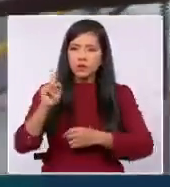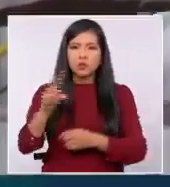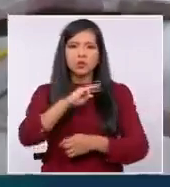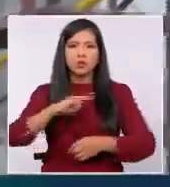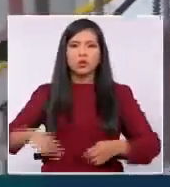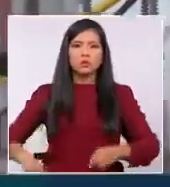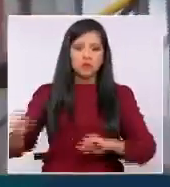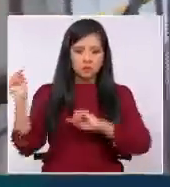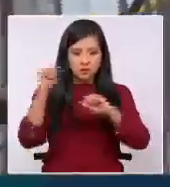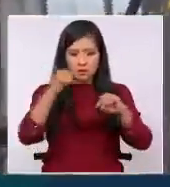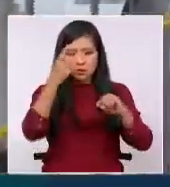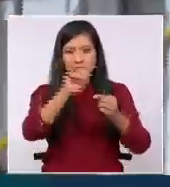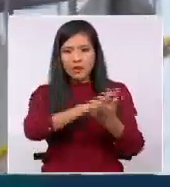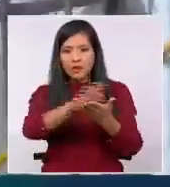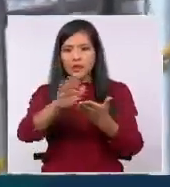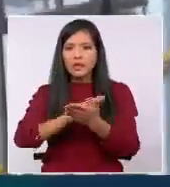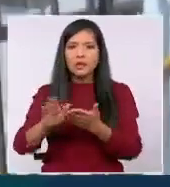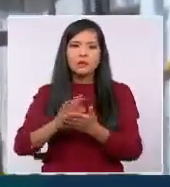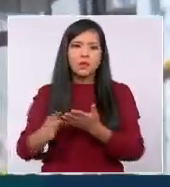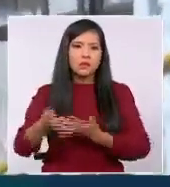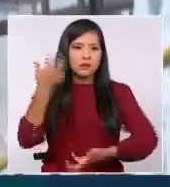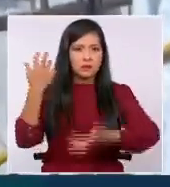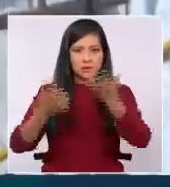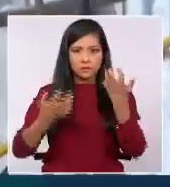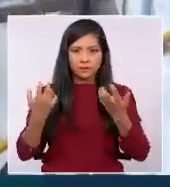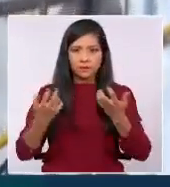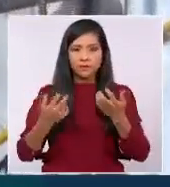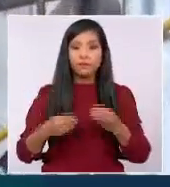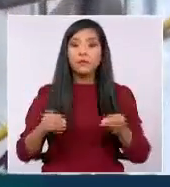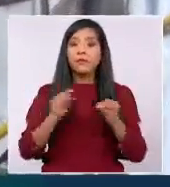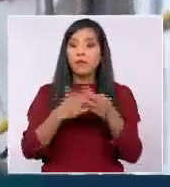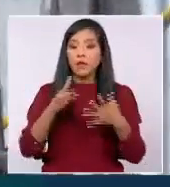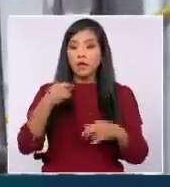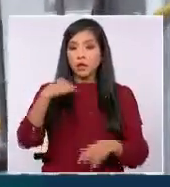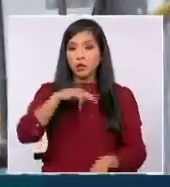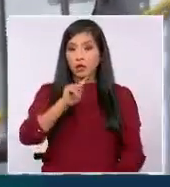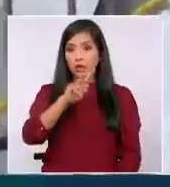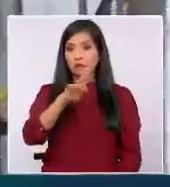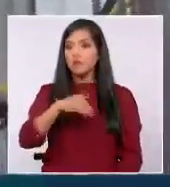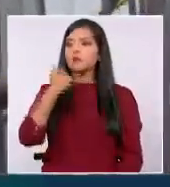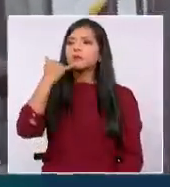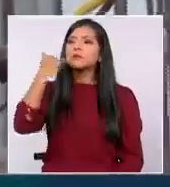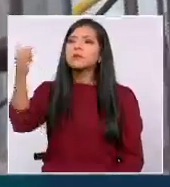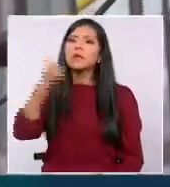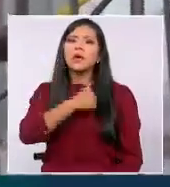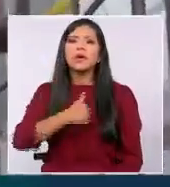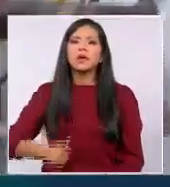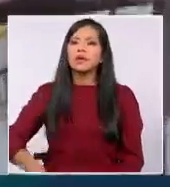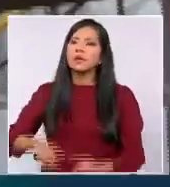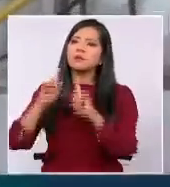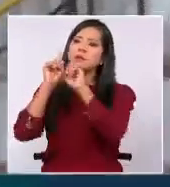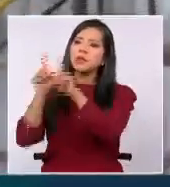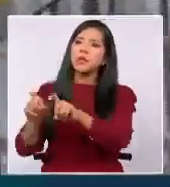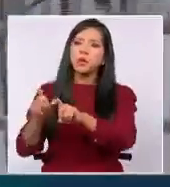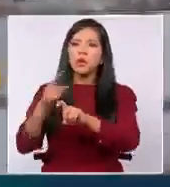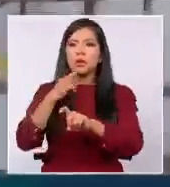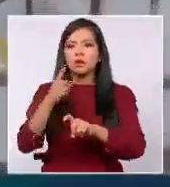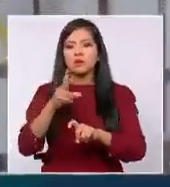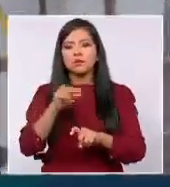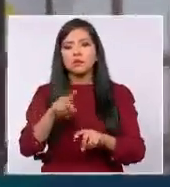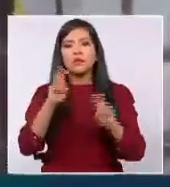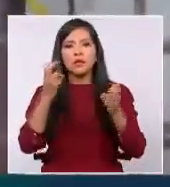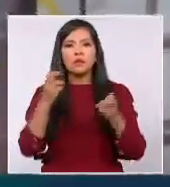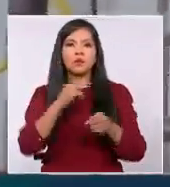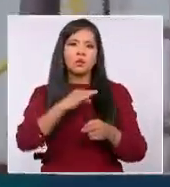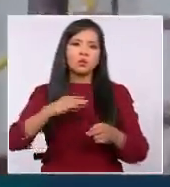acumulados. Este medio de comunicación se comunicó con el subalcalde de Cotahuama, quien manifestó que este es un problema de privados y que el